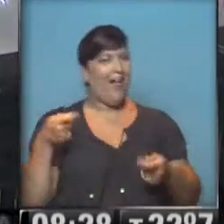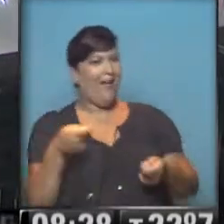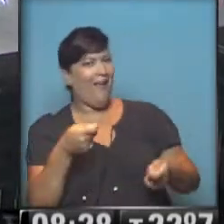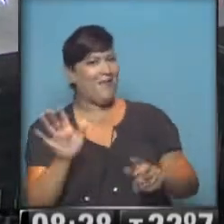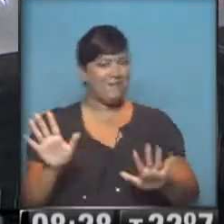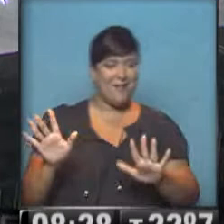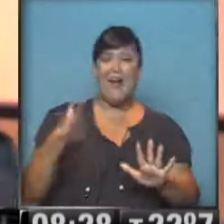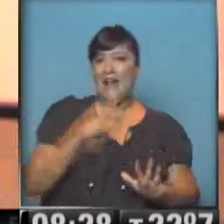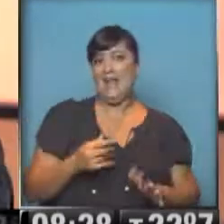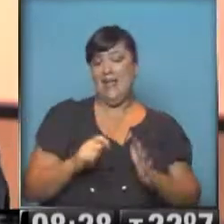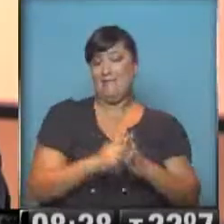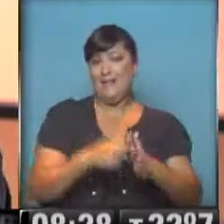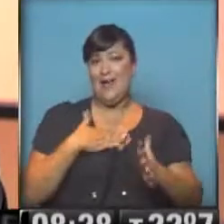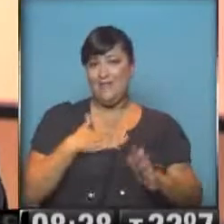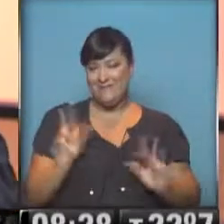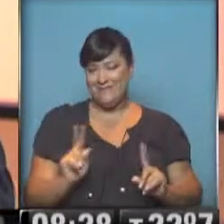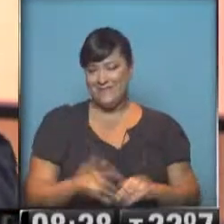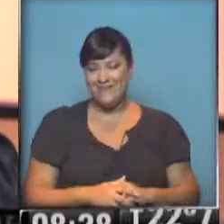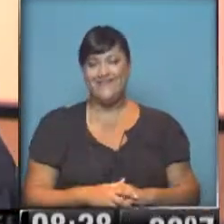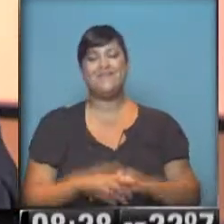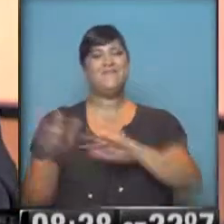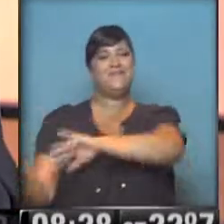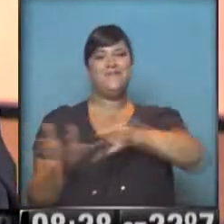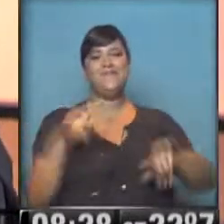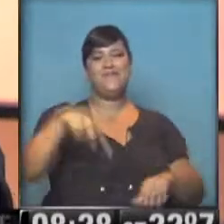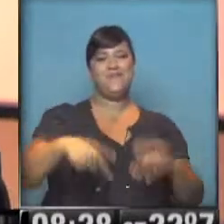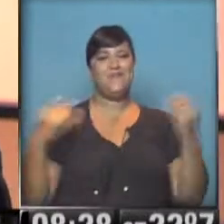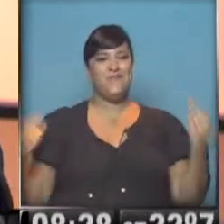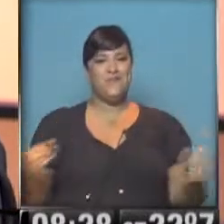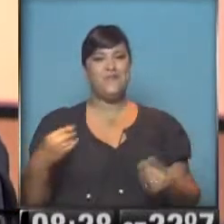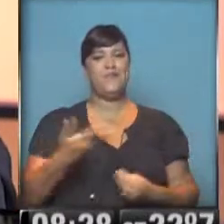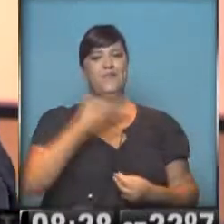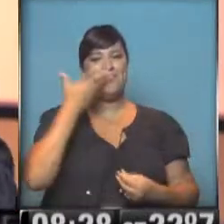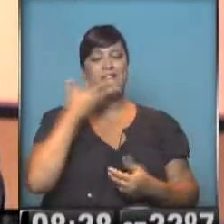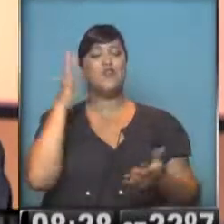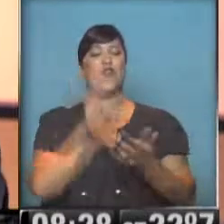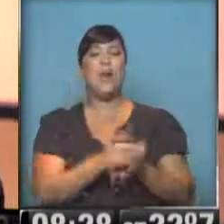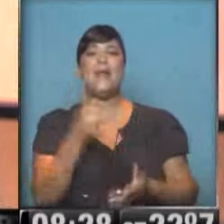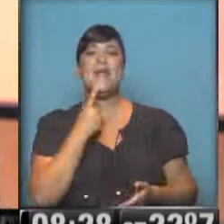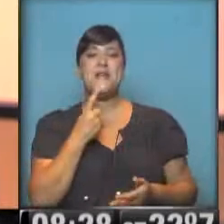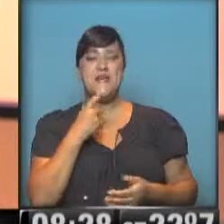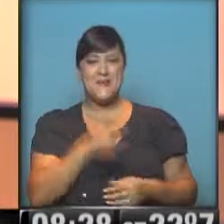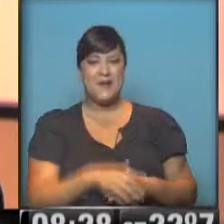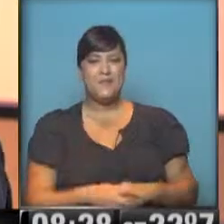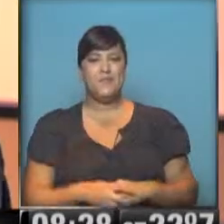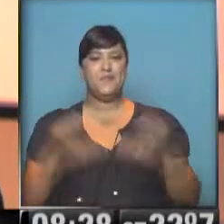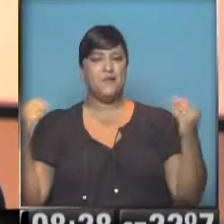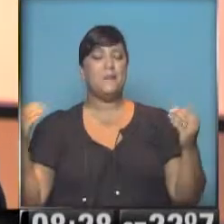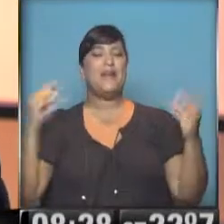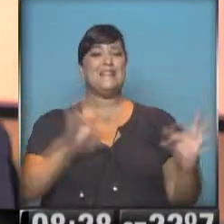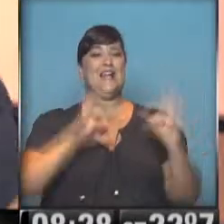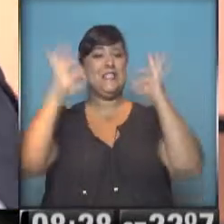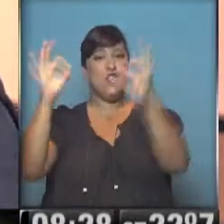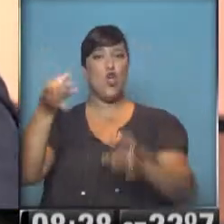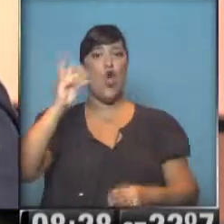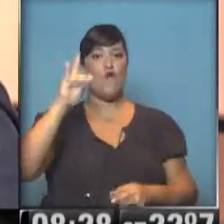Plena realidad. Nos remitimos a los hechos, entonces. Bueno, vamos a hablar entonces de River, que ya está en Bolivia, porque va a